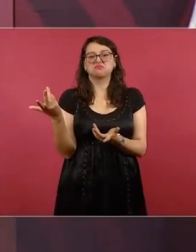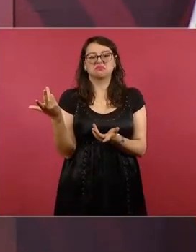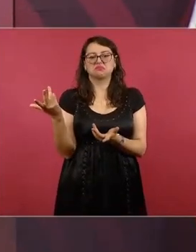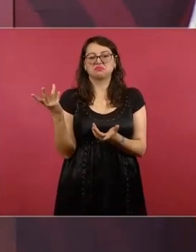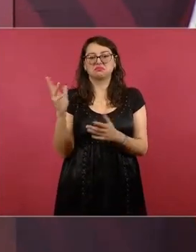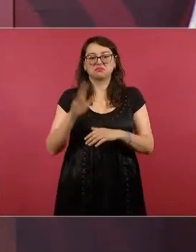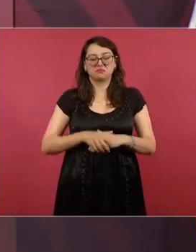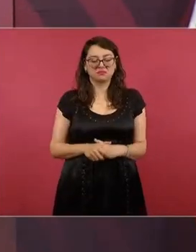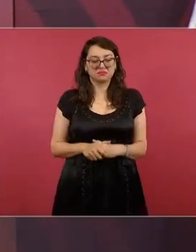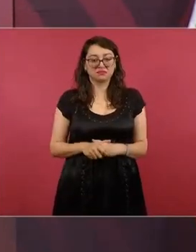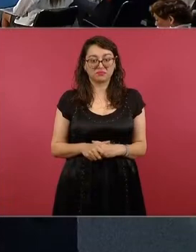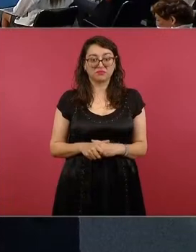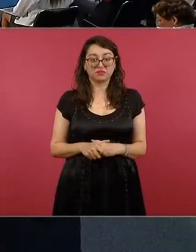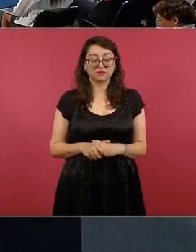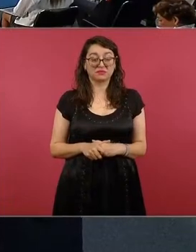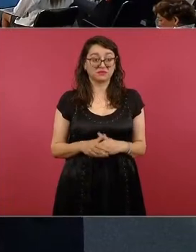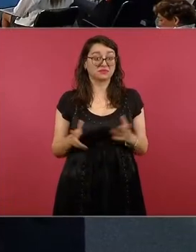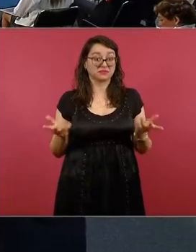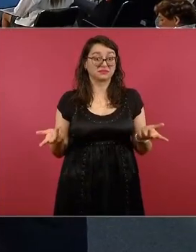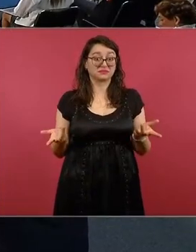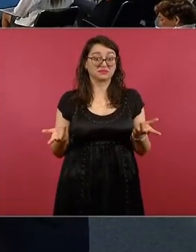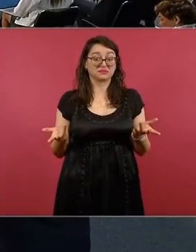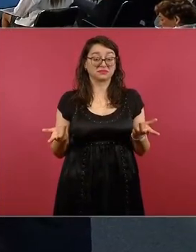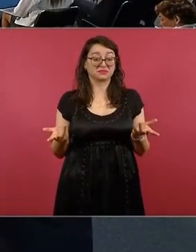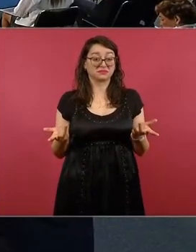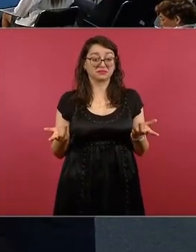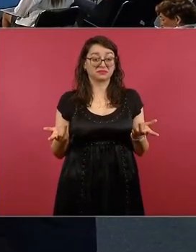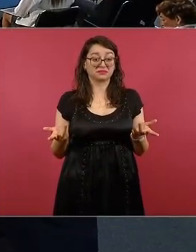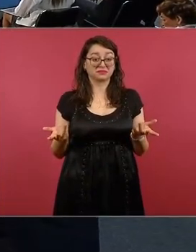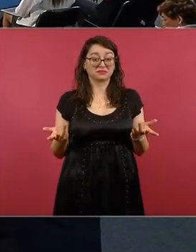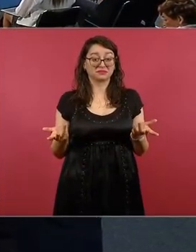Bueno, hay hasta un bloqueo